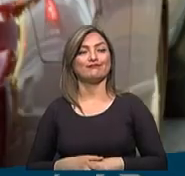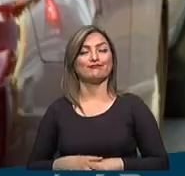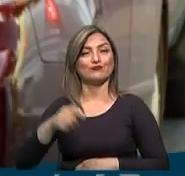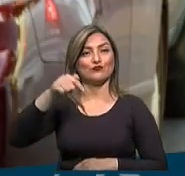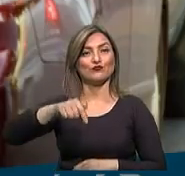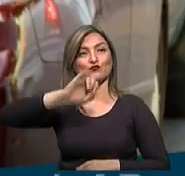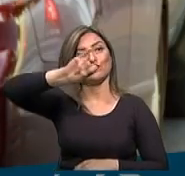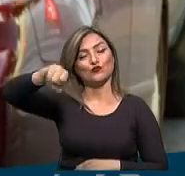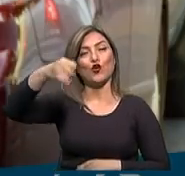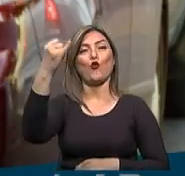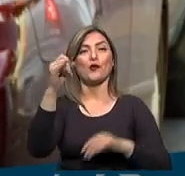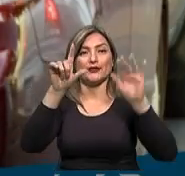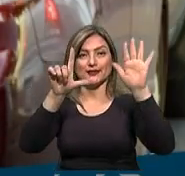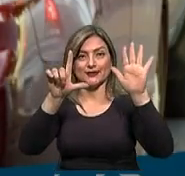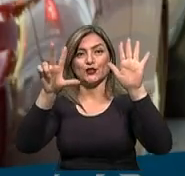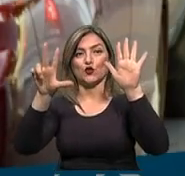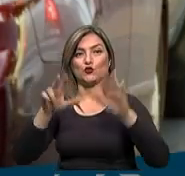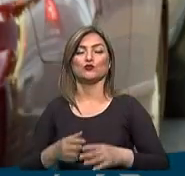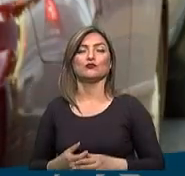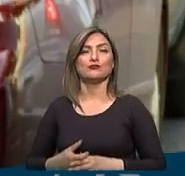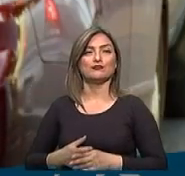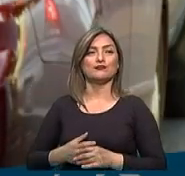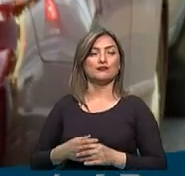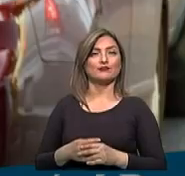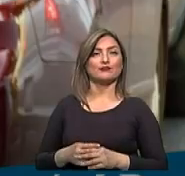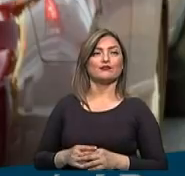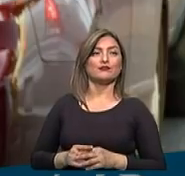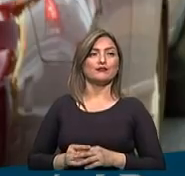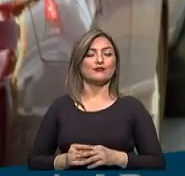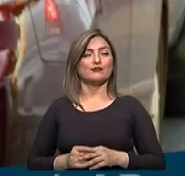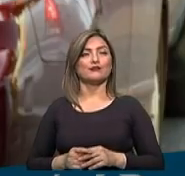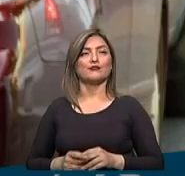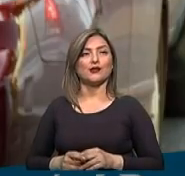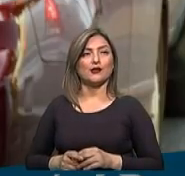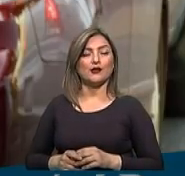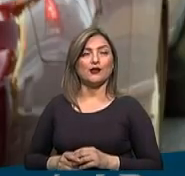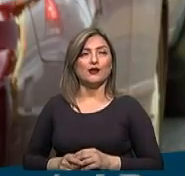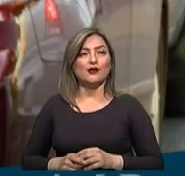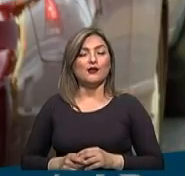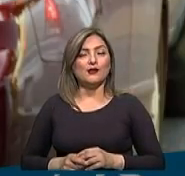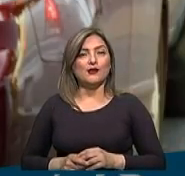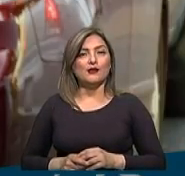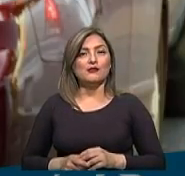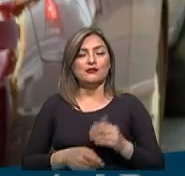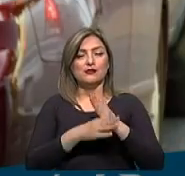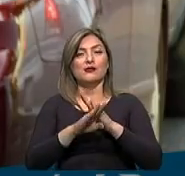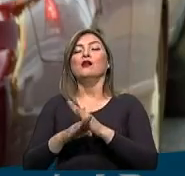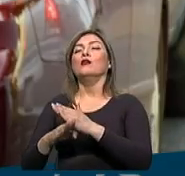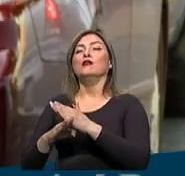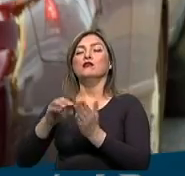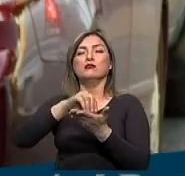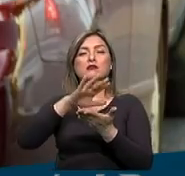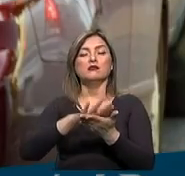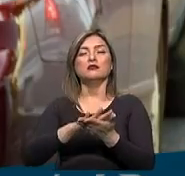hoy es jueves, no se vaya a confundir. Así es la nueva restricción en Quito. Y esta restricción cabe resaltar también que